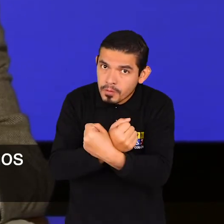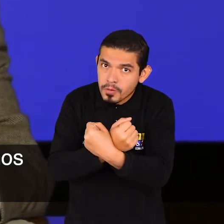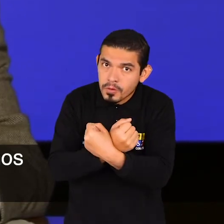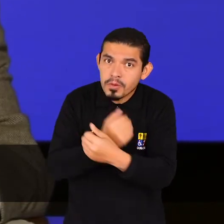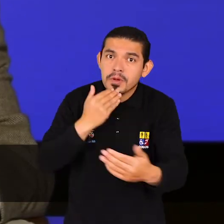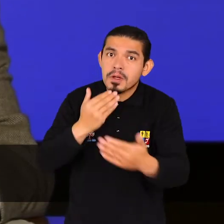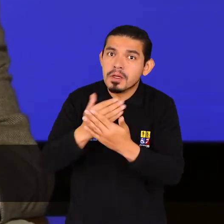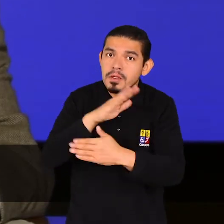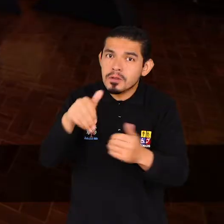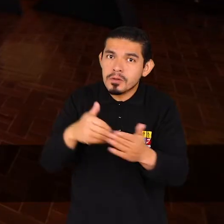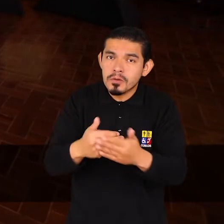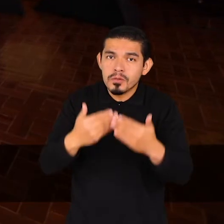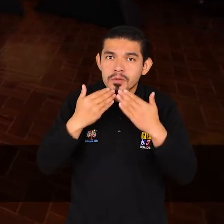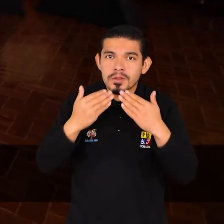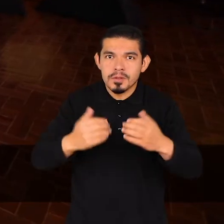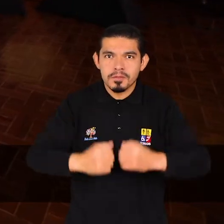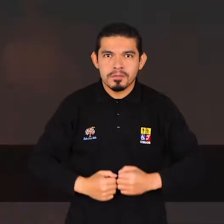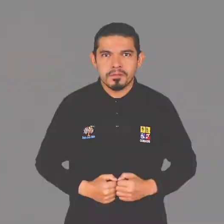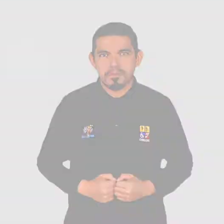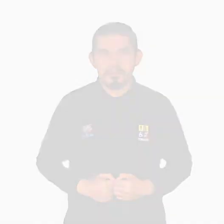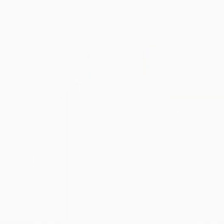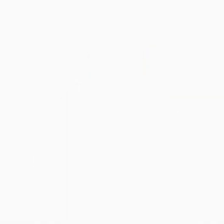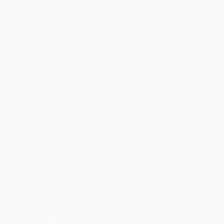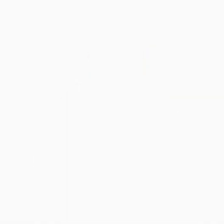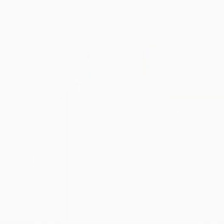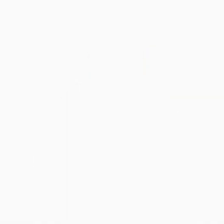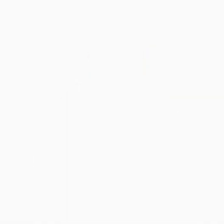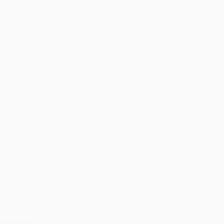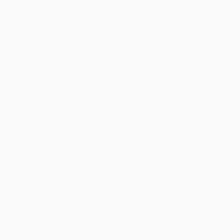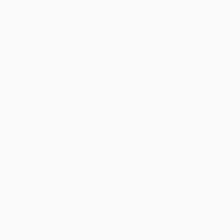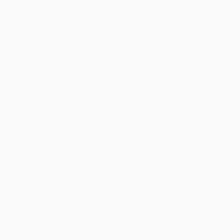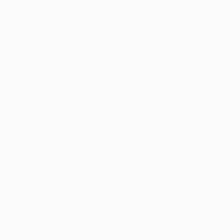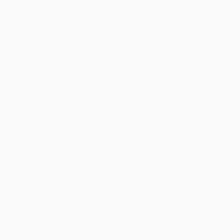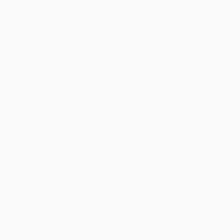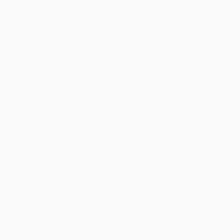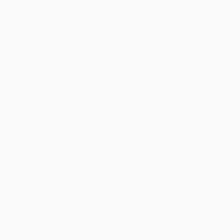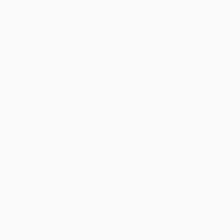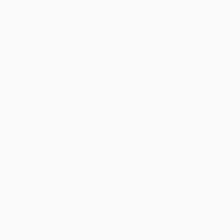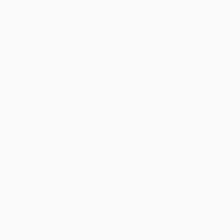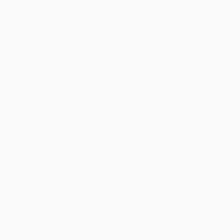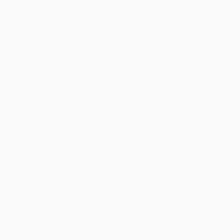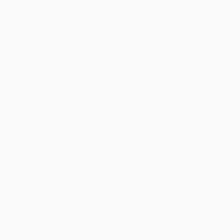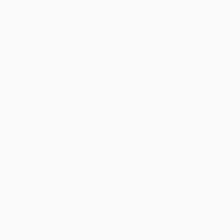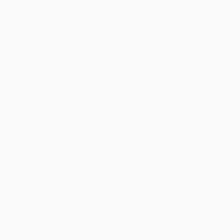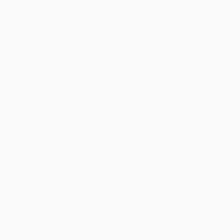necesitamos. Muchas gracias. El gobierno de todos.